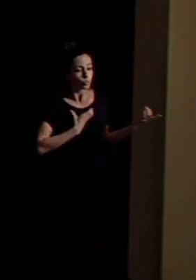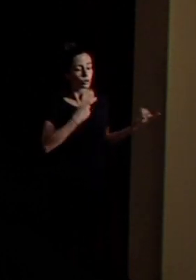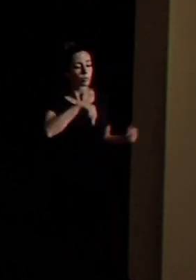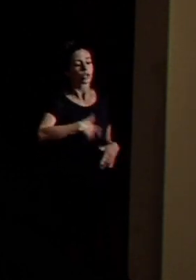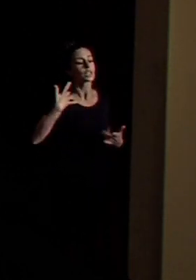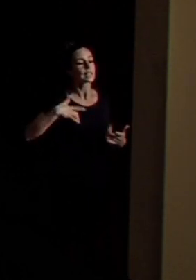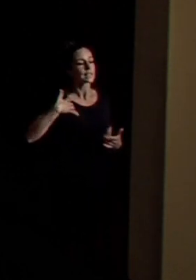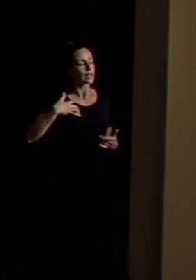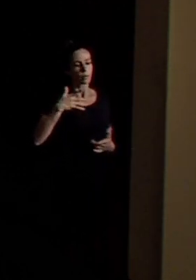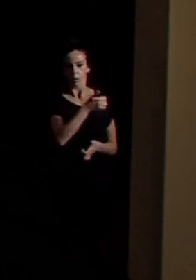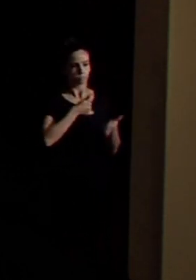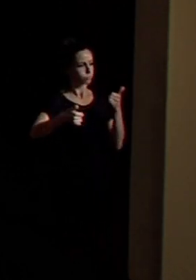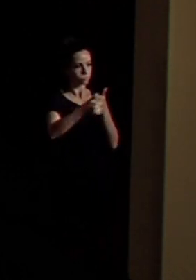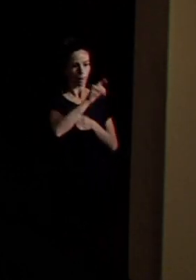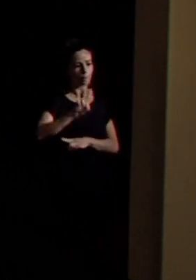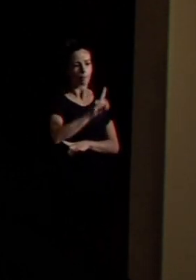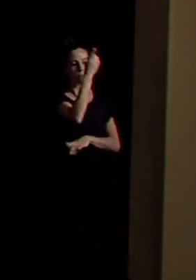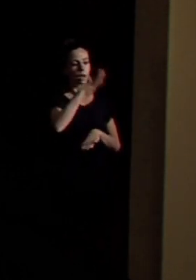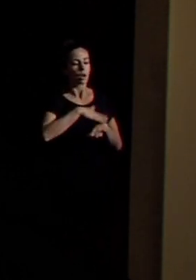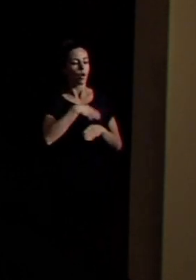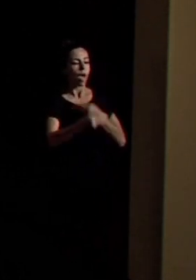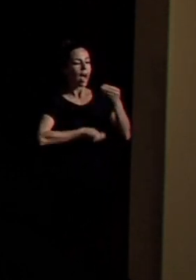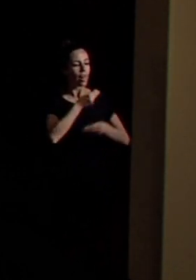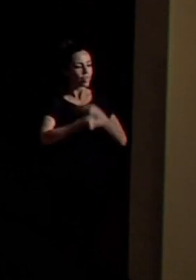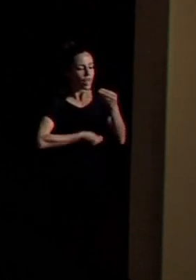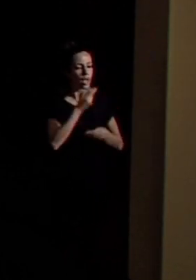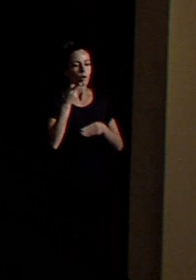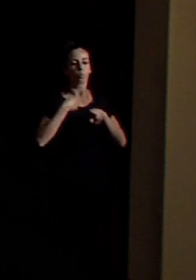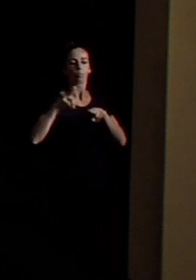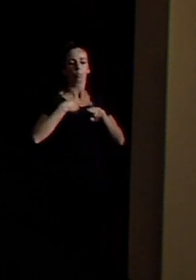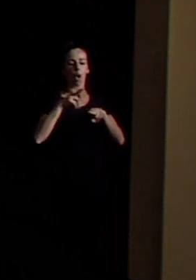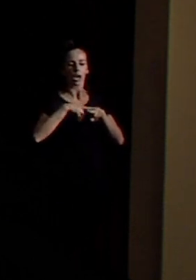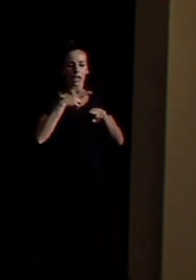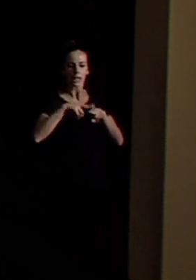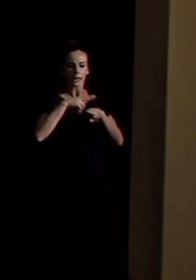es pionero en haber desarrollado políticas